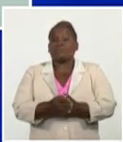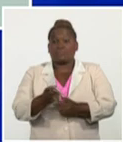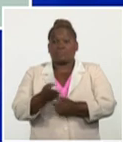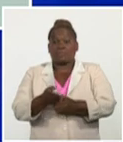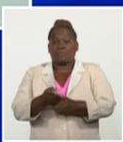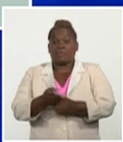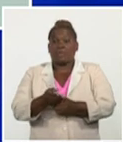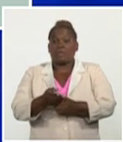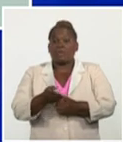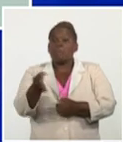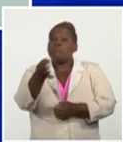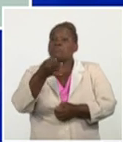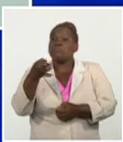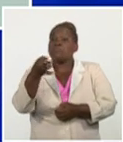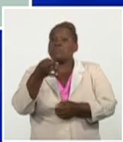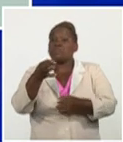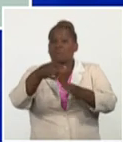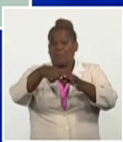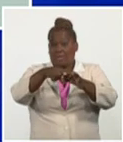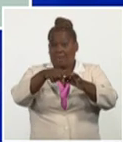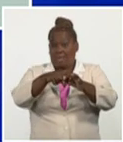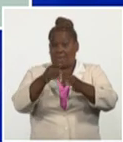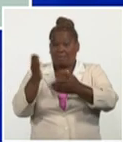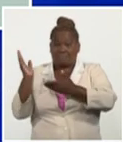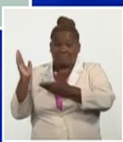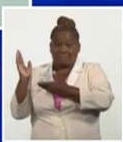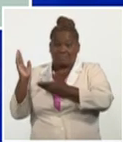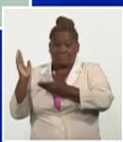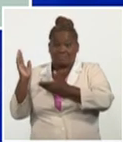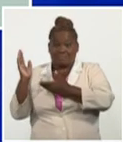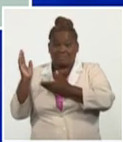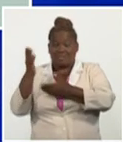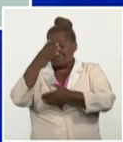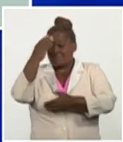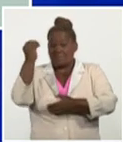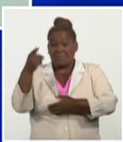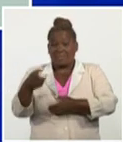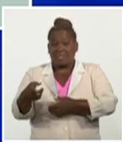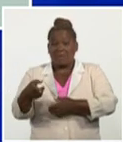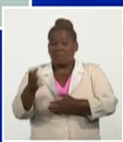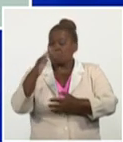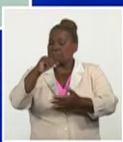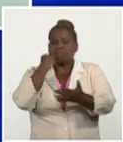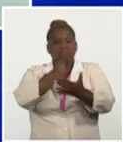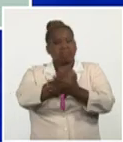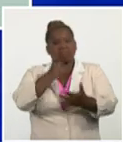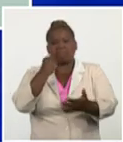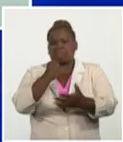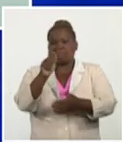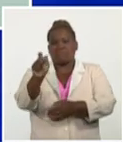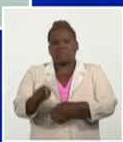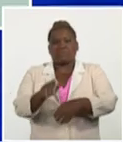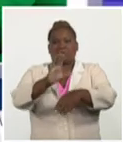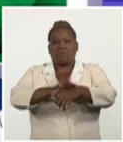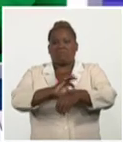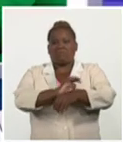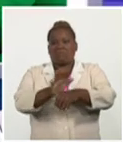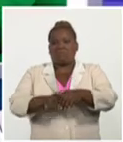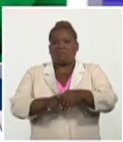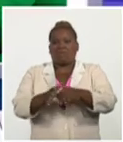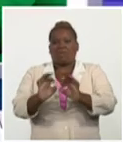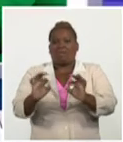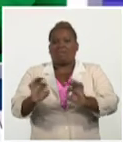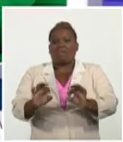El municipio especial Isla de la Juventud nuevamente no confirma casos en el día de ayer. No